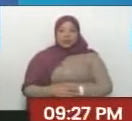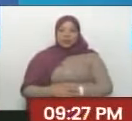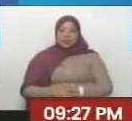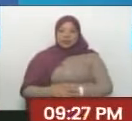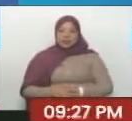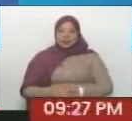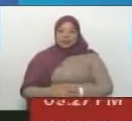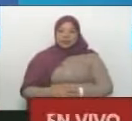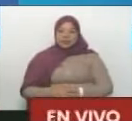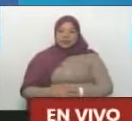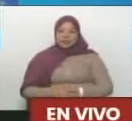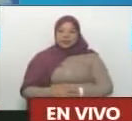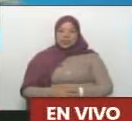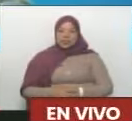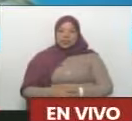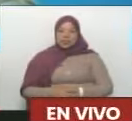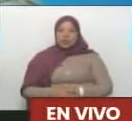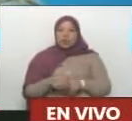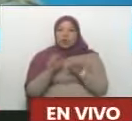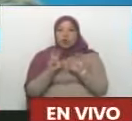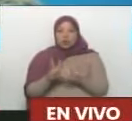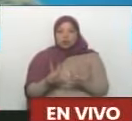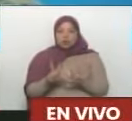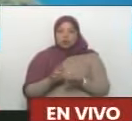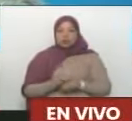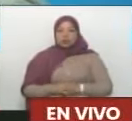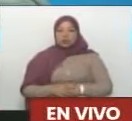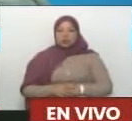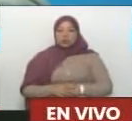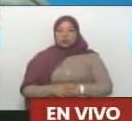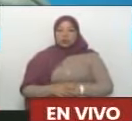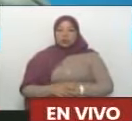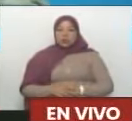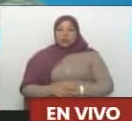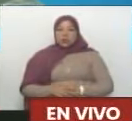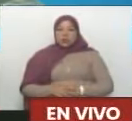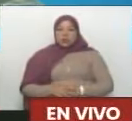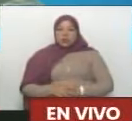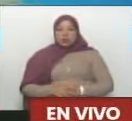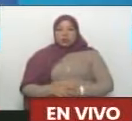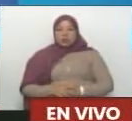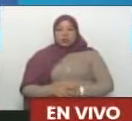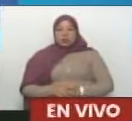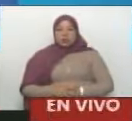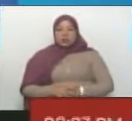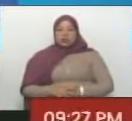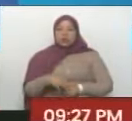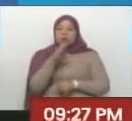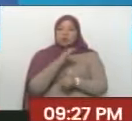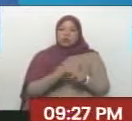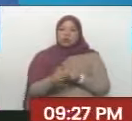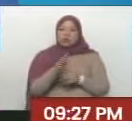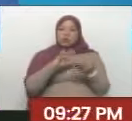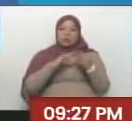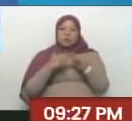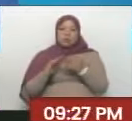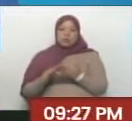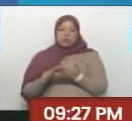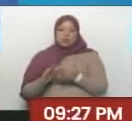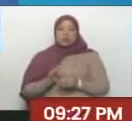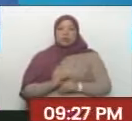conservan amistades. Vértice 8. Ya llegamos al vértice 8. Culturas en